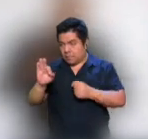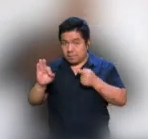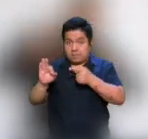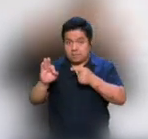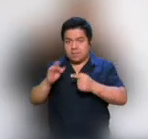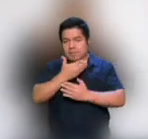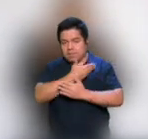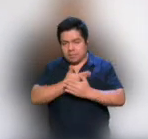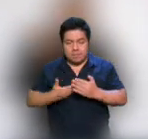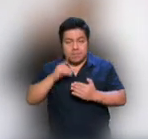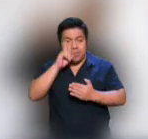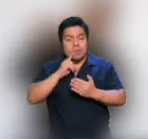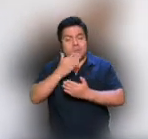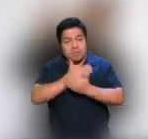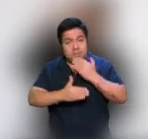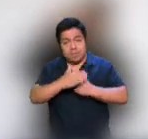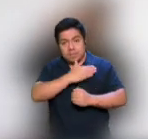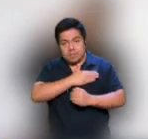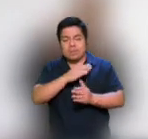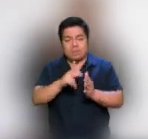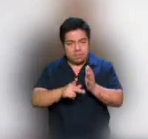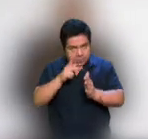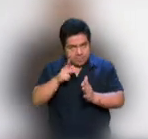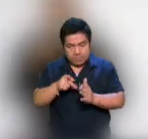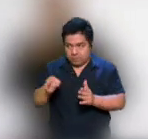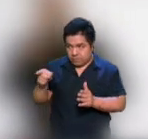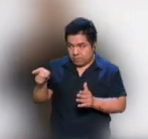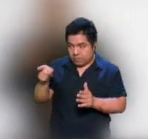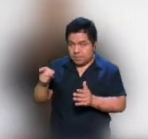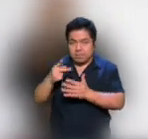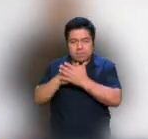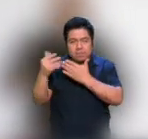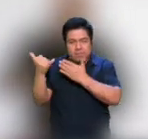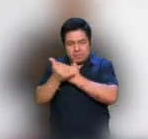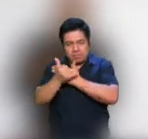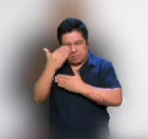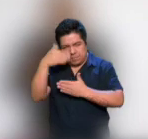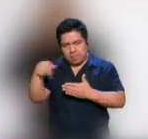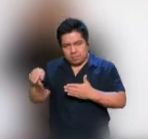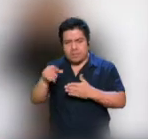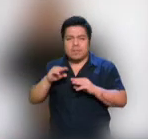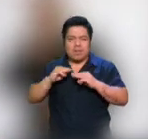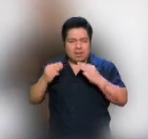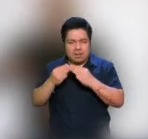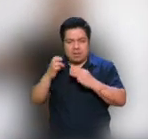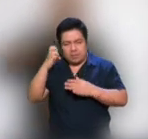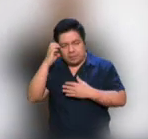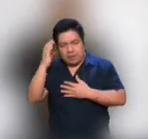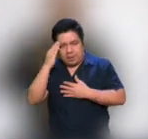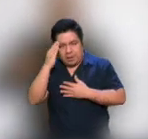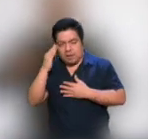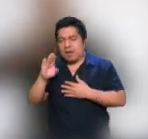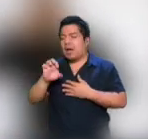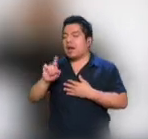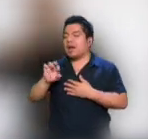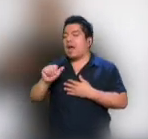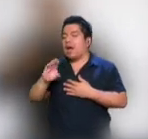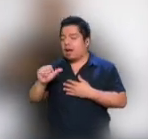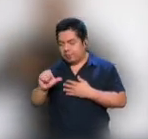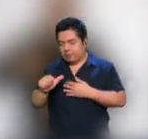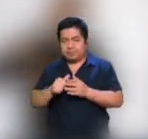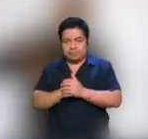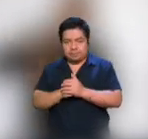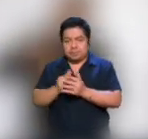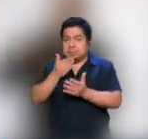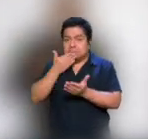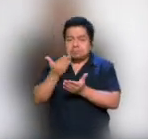que la presidenta Claudia Sheinbaum se refirió de nueva cuenta al proyecto de sentencia del ministro de la Suprema Corte, Juan Luis González Alcántara Carrancá,